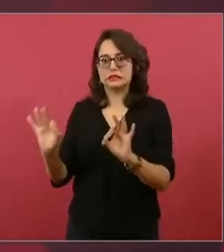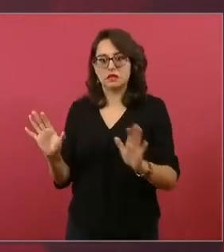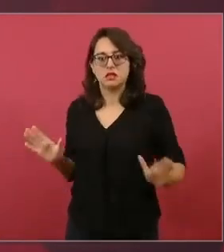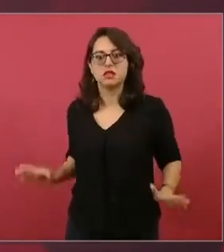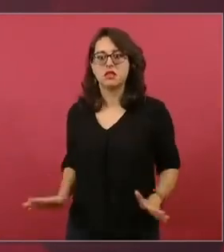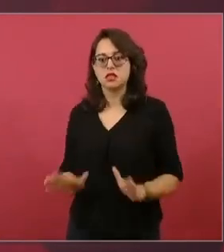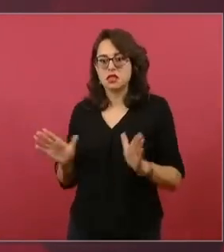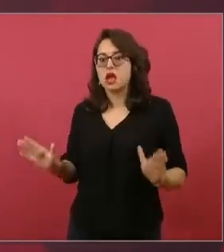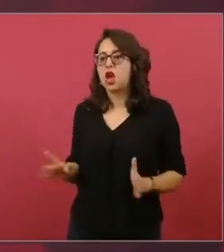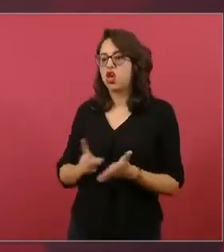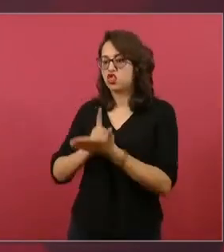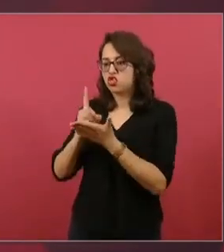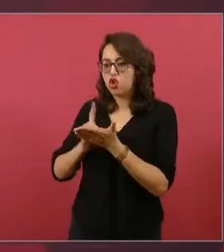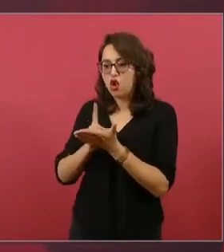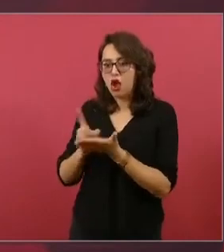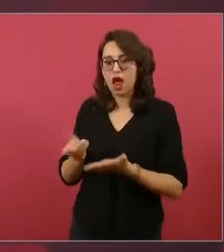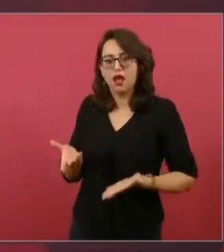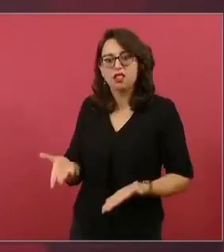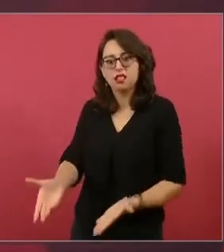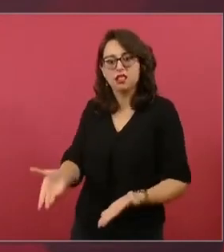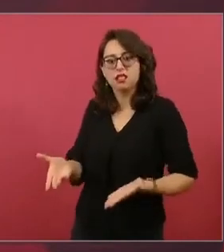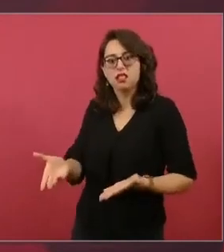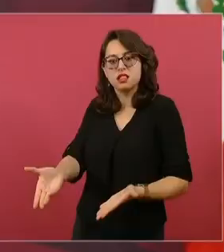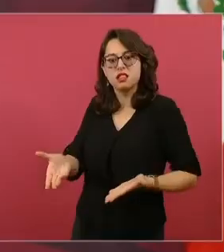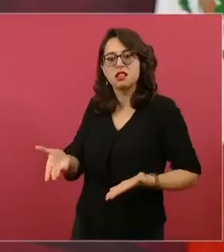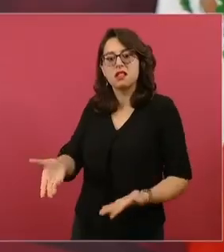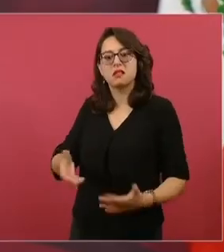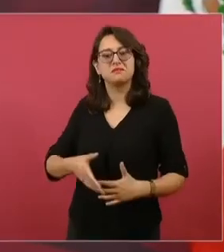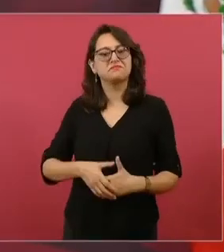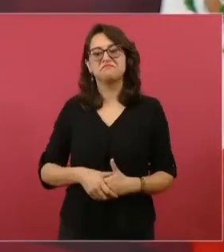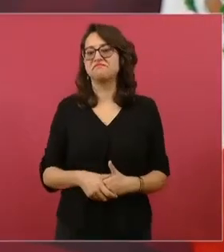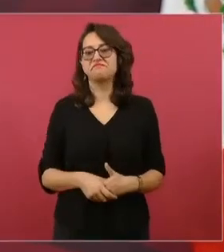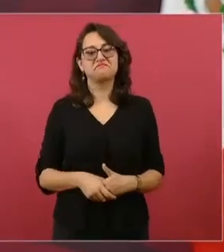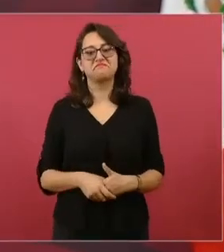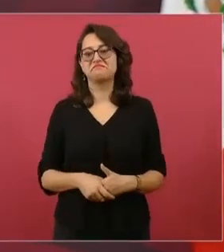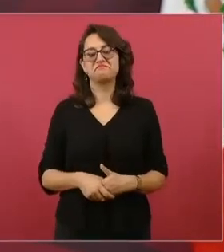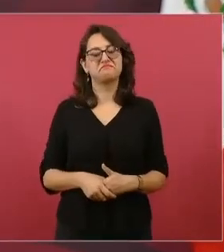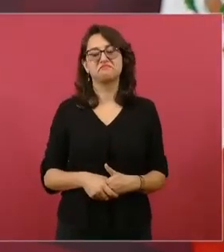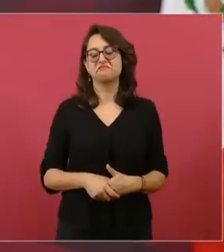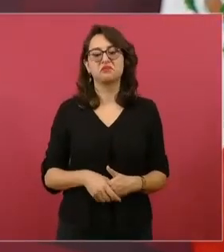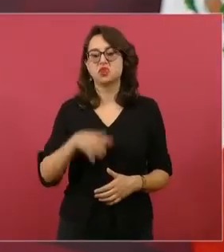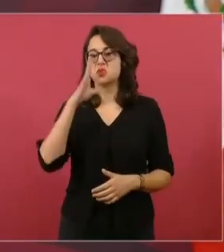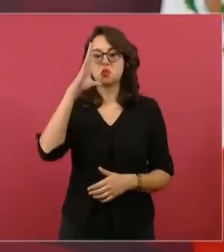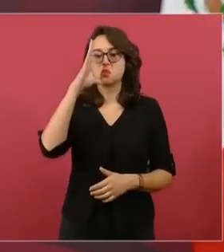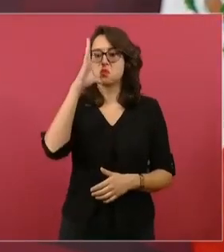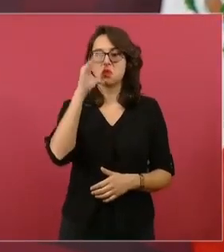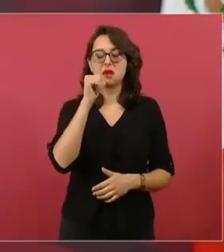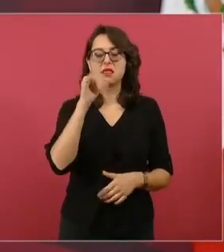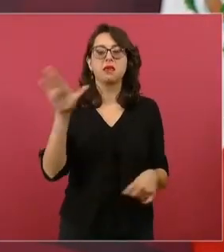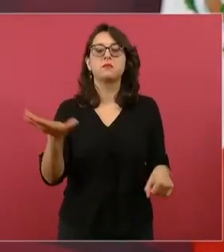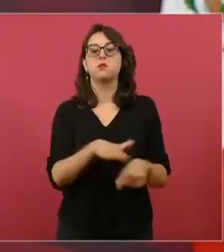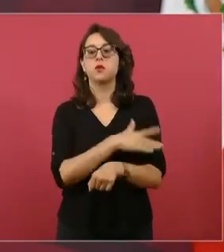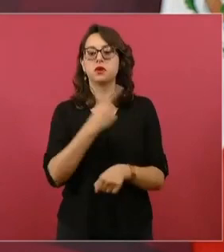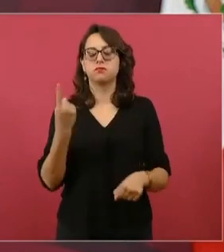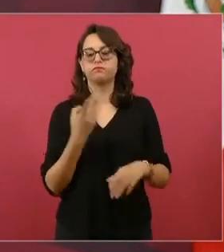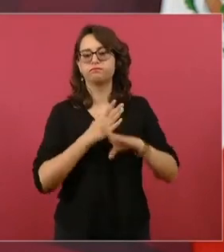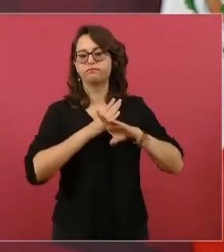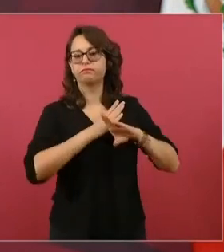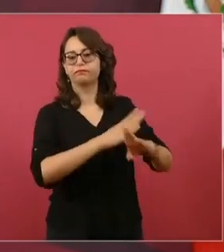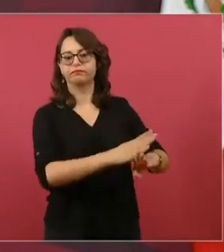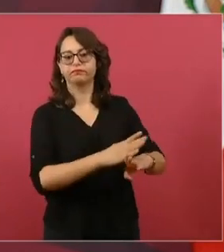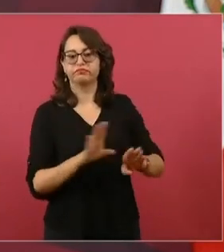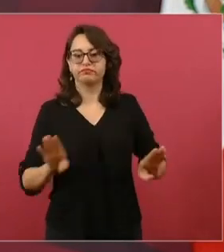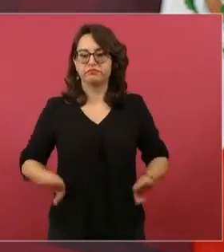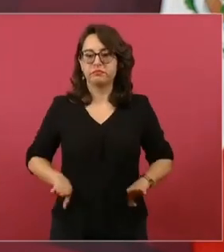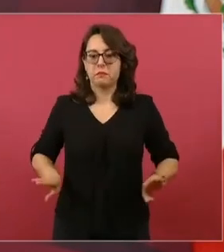esa muralla que son los valores que vienen de lejos,